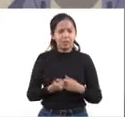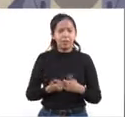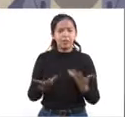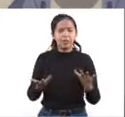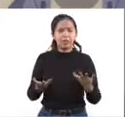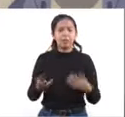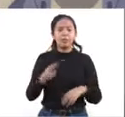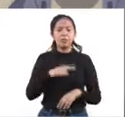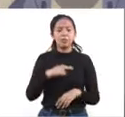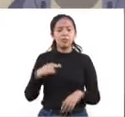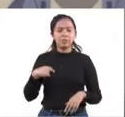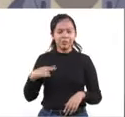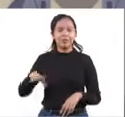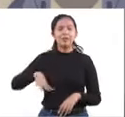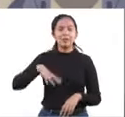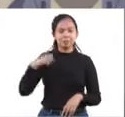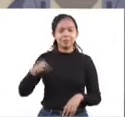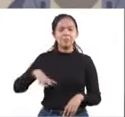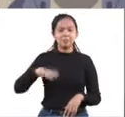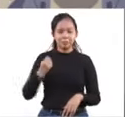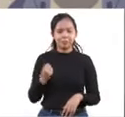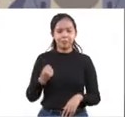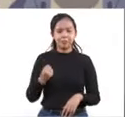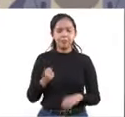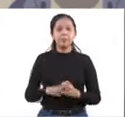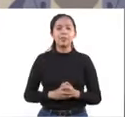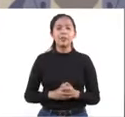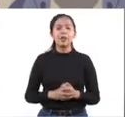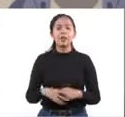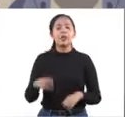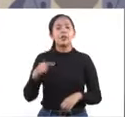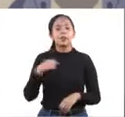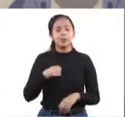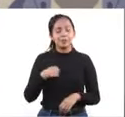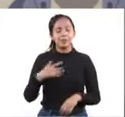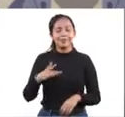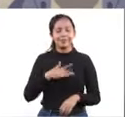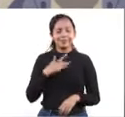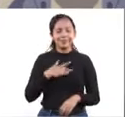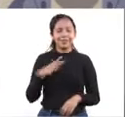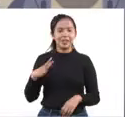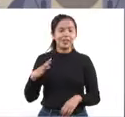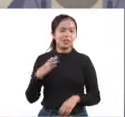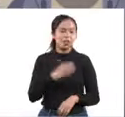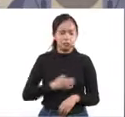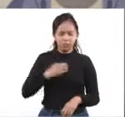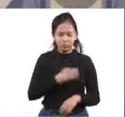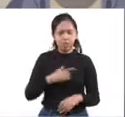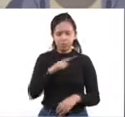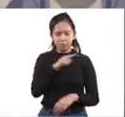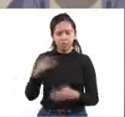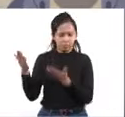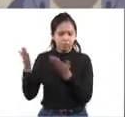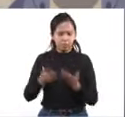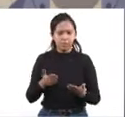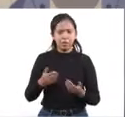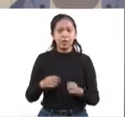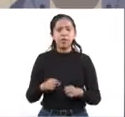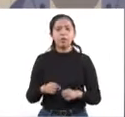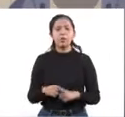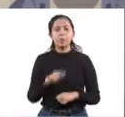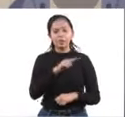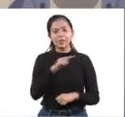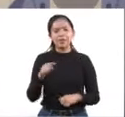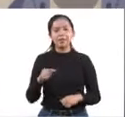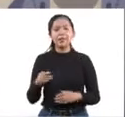inalienable por el que vamos a seguir luchando. Así que me da mucho gusto que estén el día de hoy aquí. Representa su visita a la